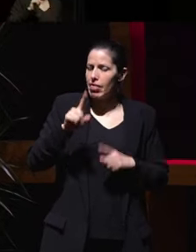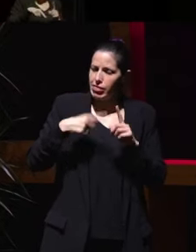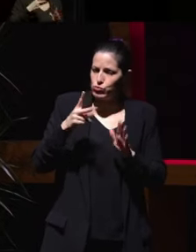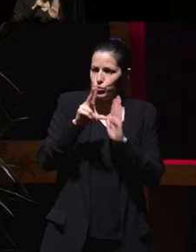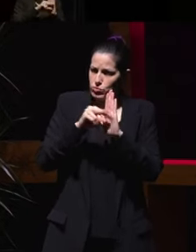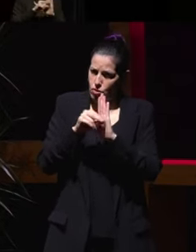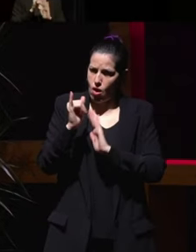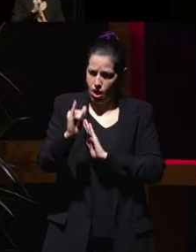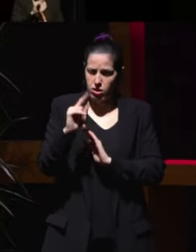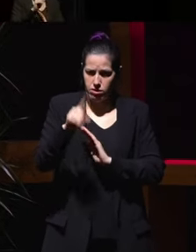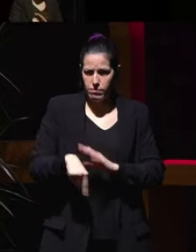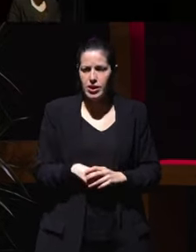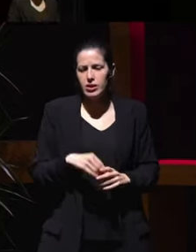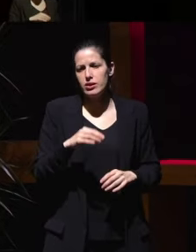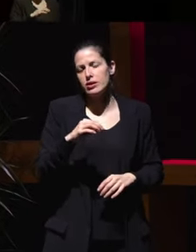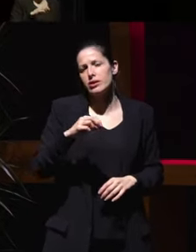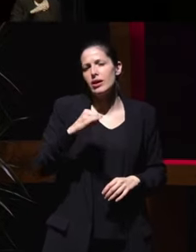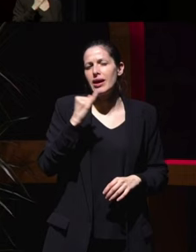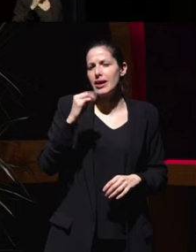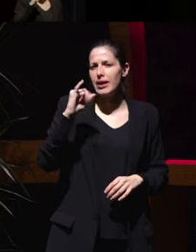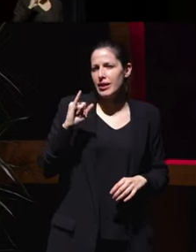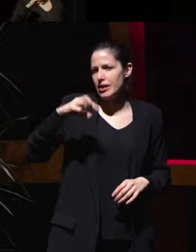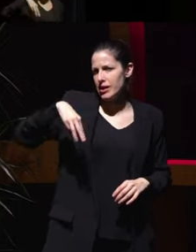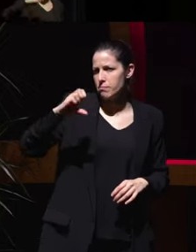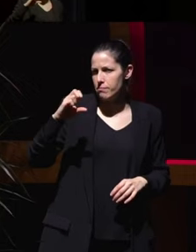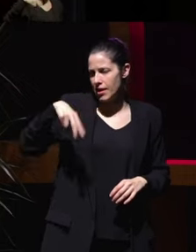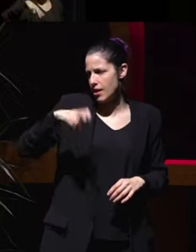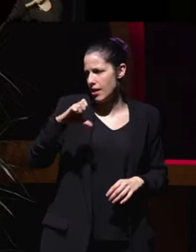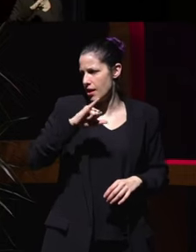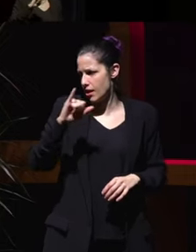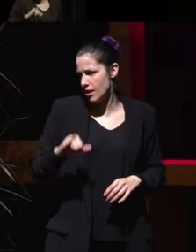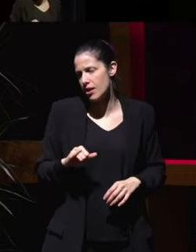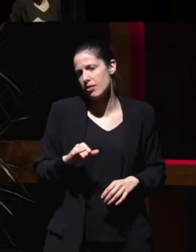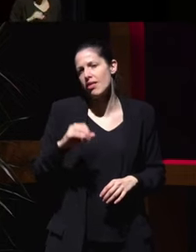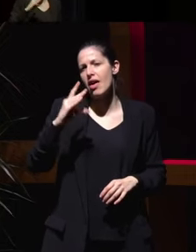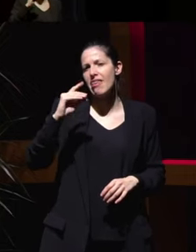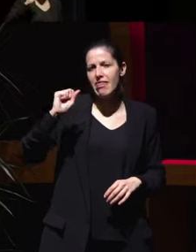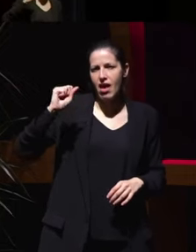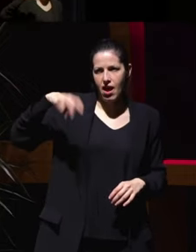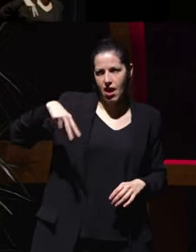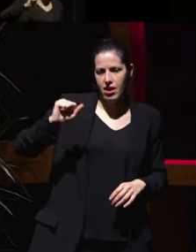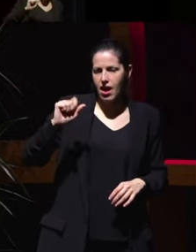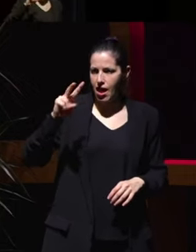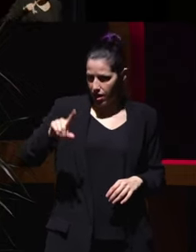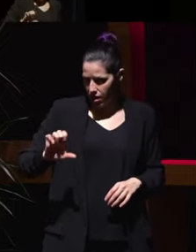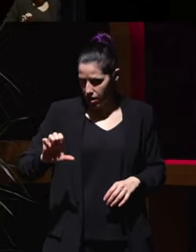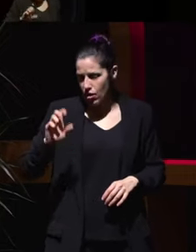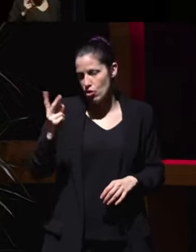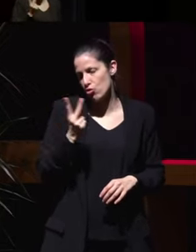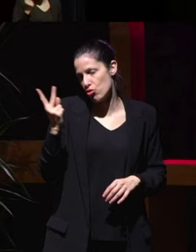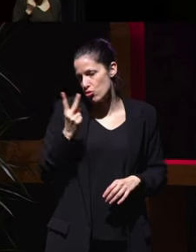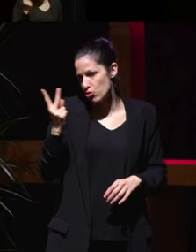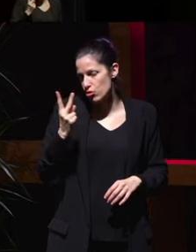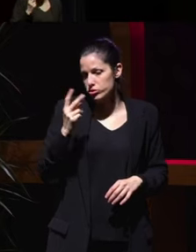Danae Boronat e Sara Jiménez foron dous pioneiras, dúas mulleres que fixeron historia no mundo do fútbol.